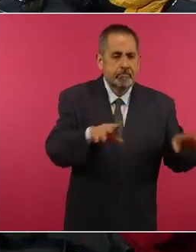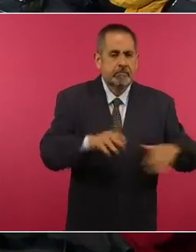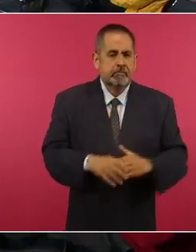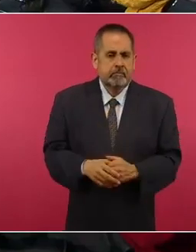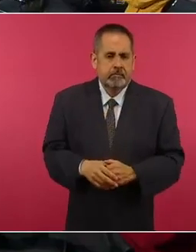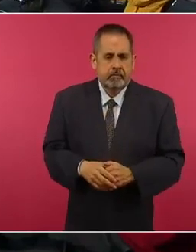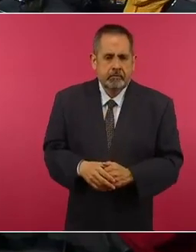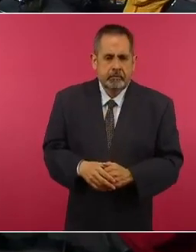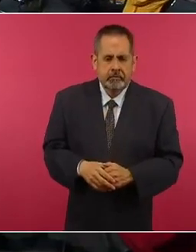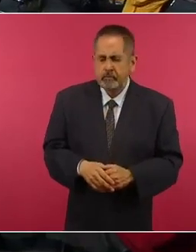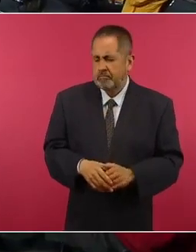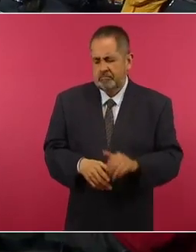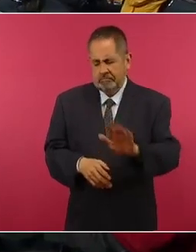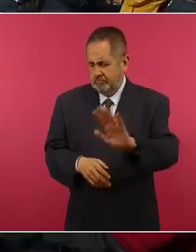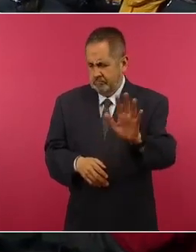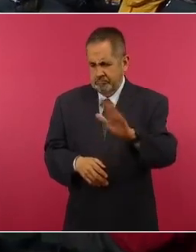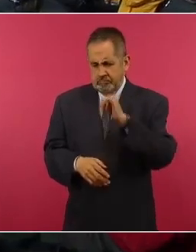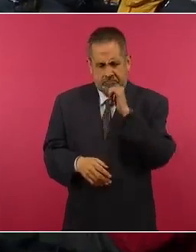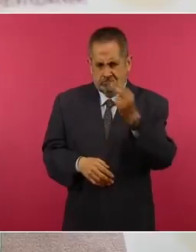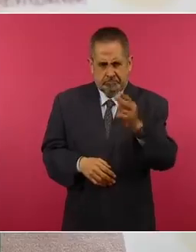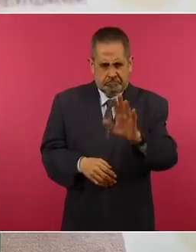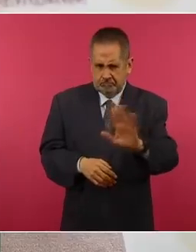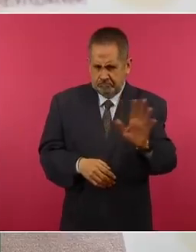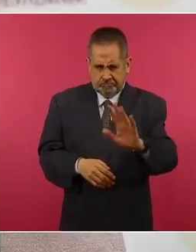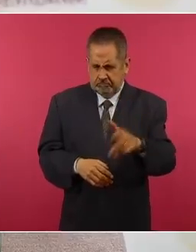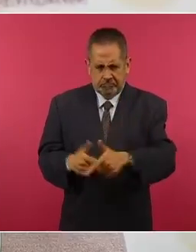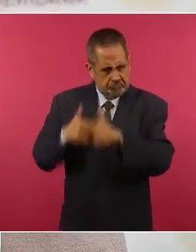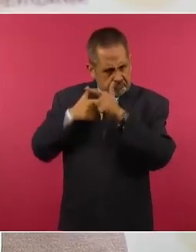por qué impactar. Lo que